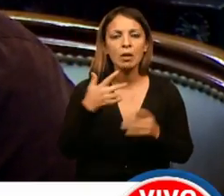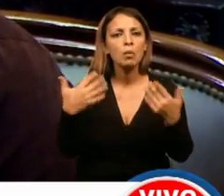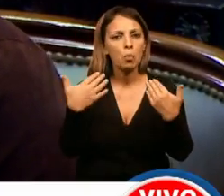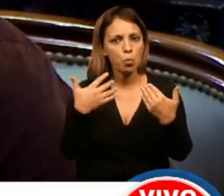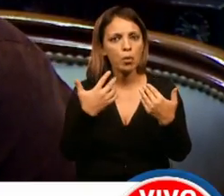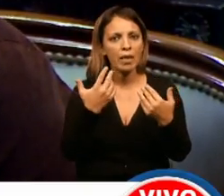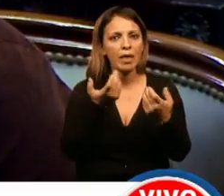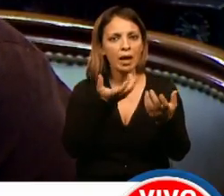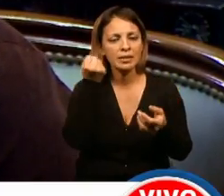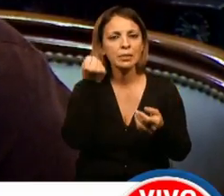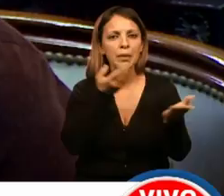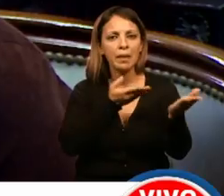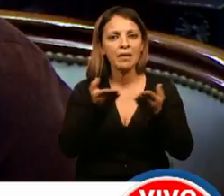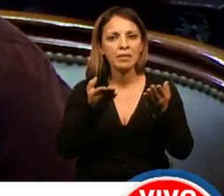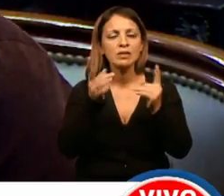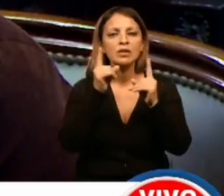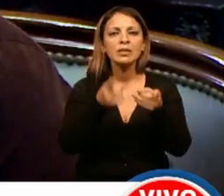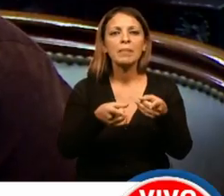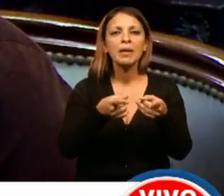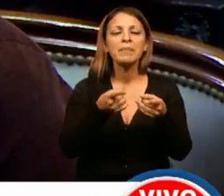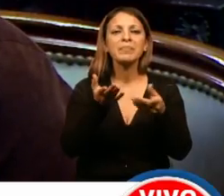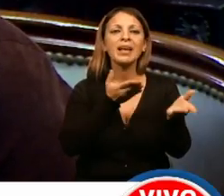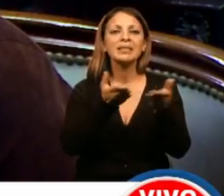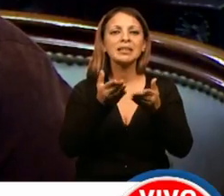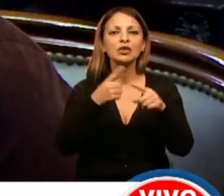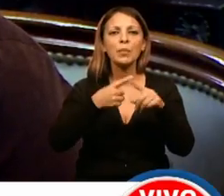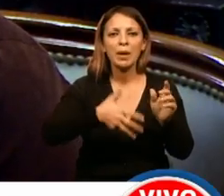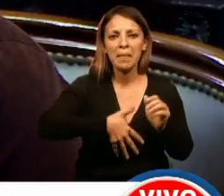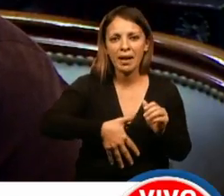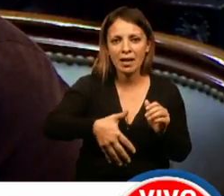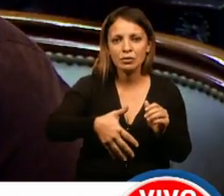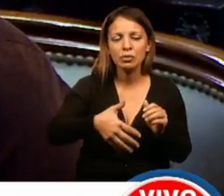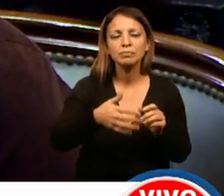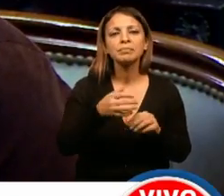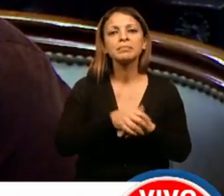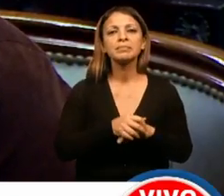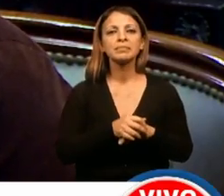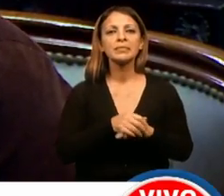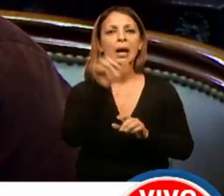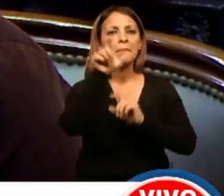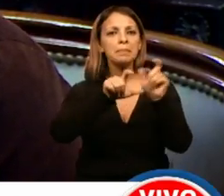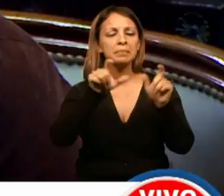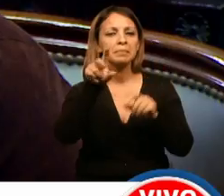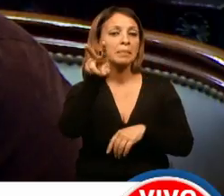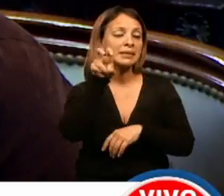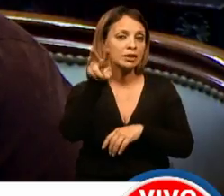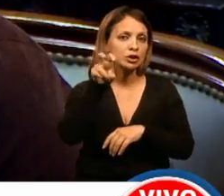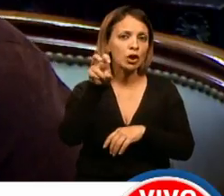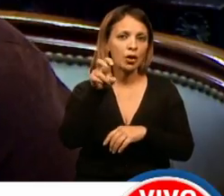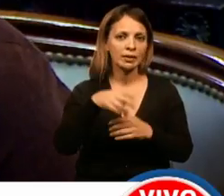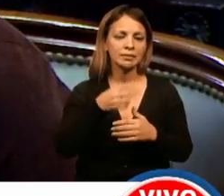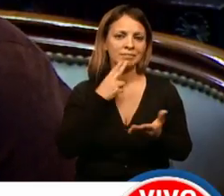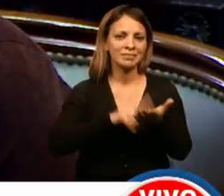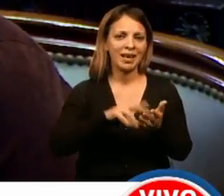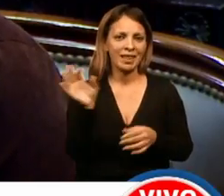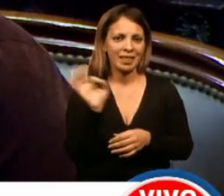asignación por embarazo de personas de pensiones no contributivas